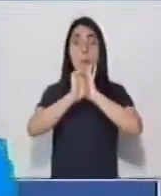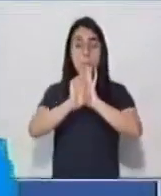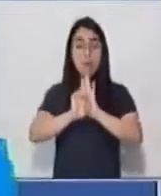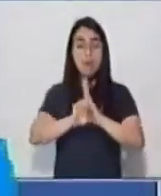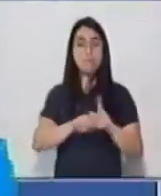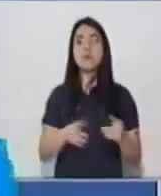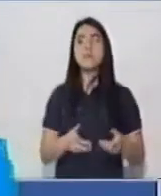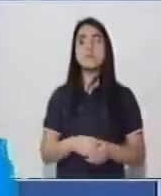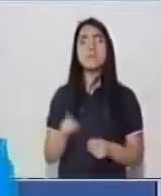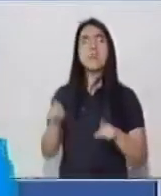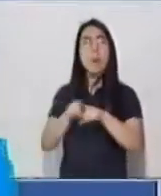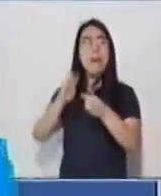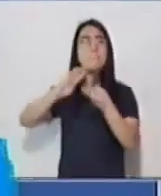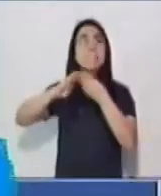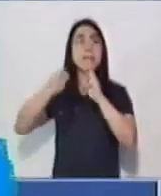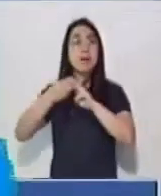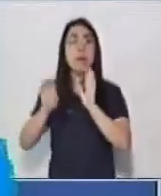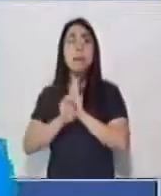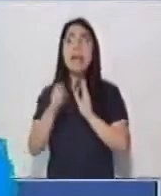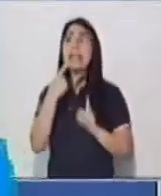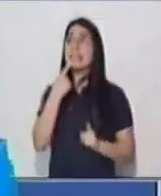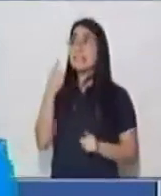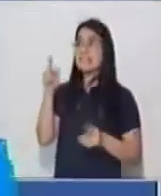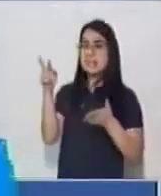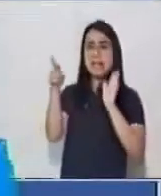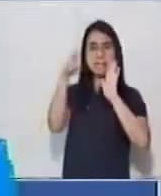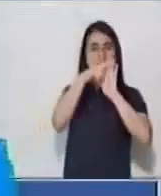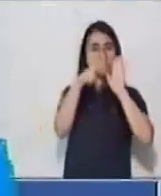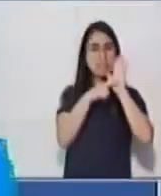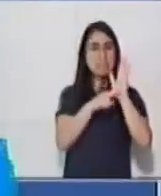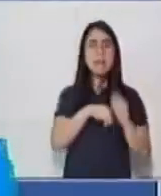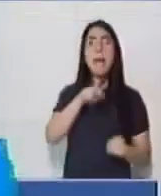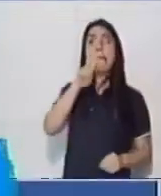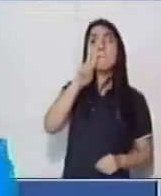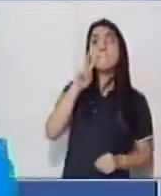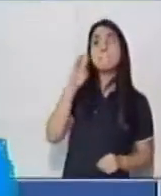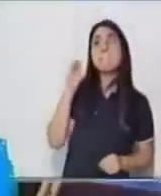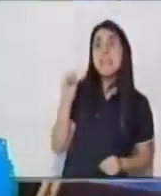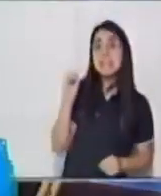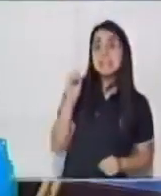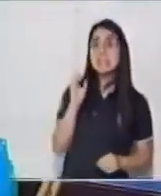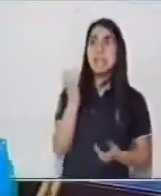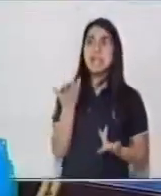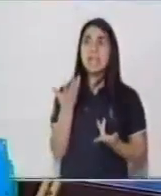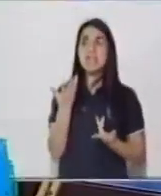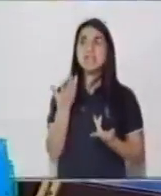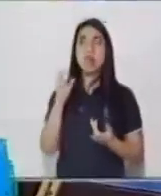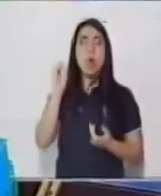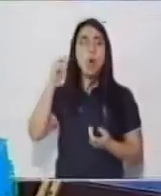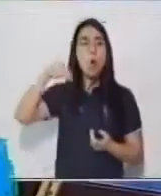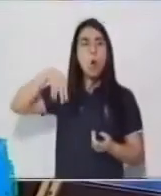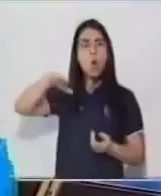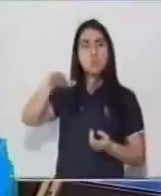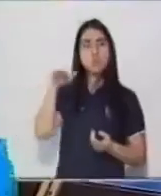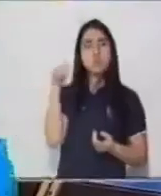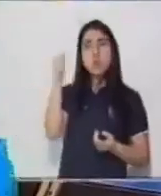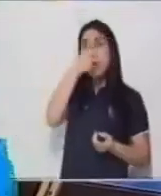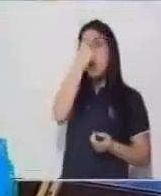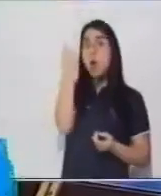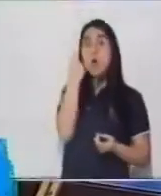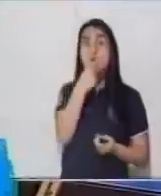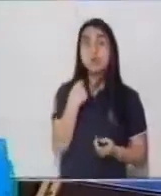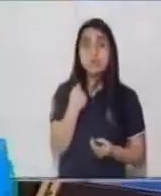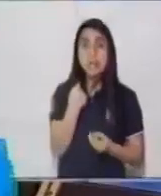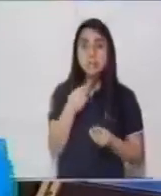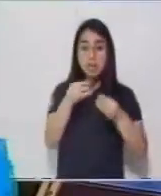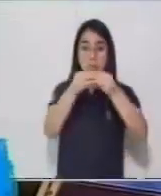de huevos, debemos de pesar. Tenemos que en una pesita colocar todos los huevos y pesarlos. ¿Por qué? Porque si falta